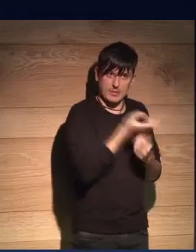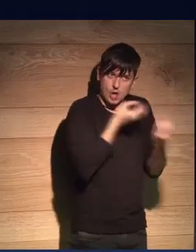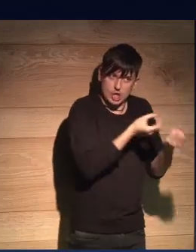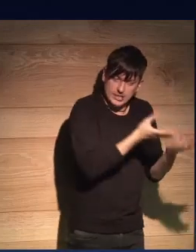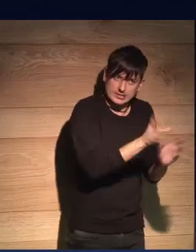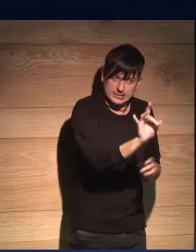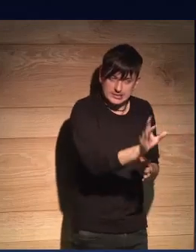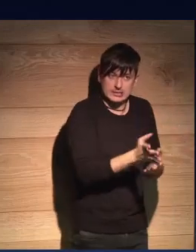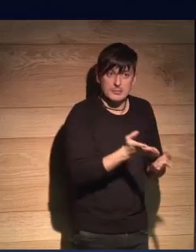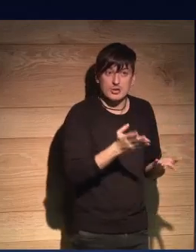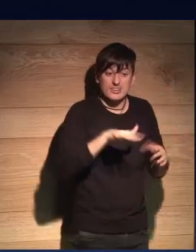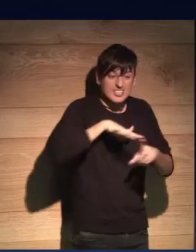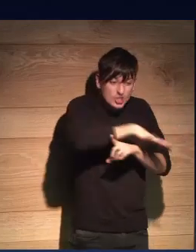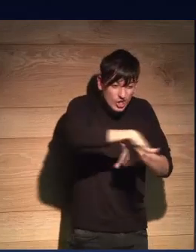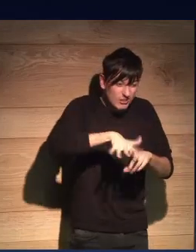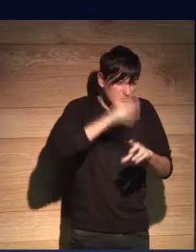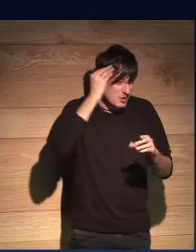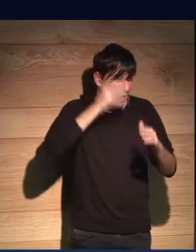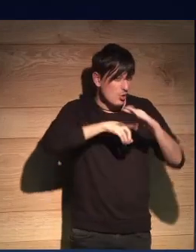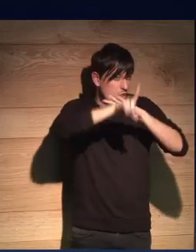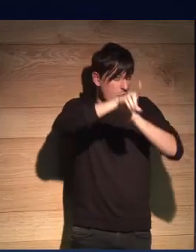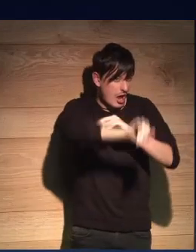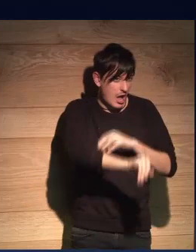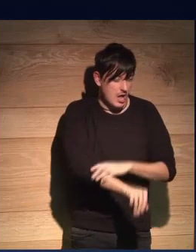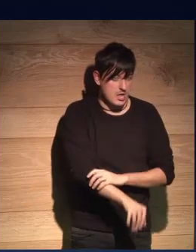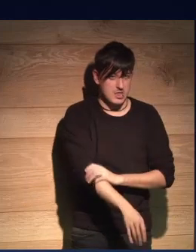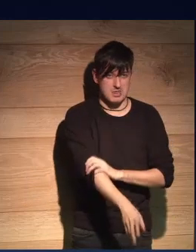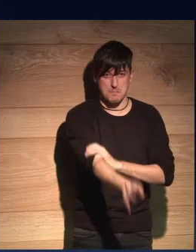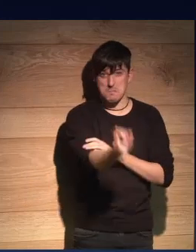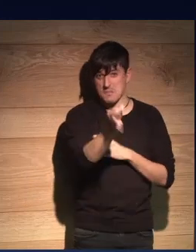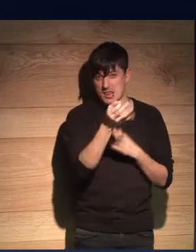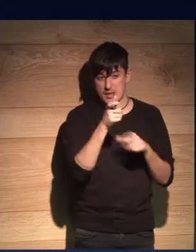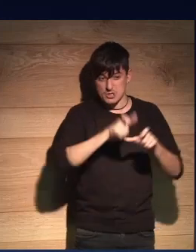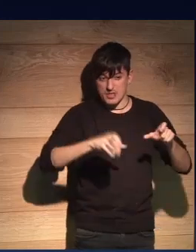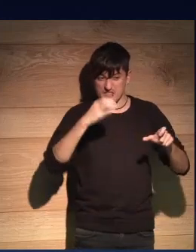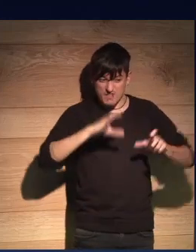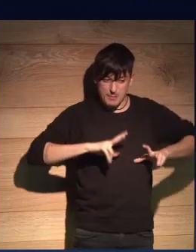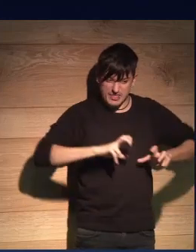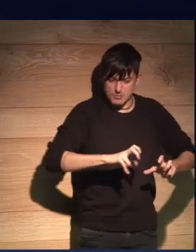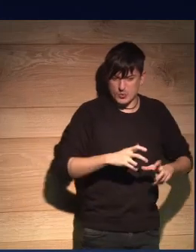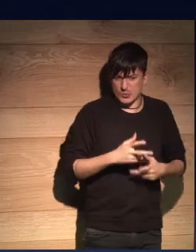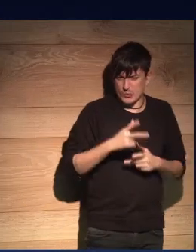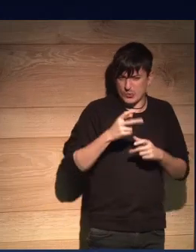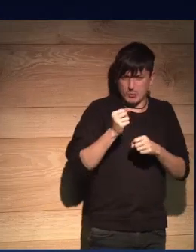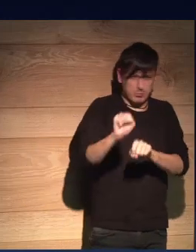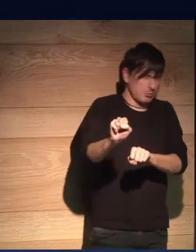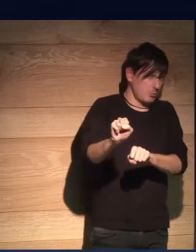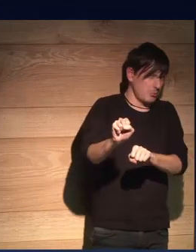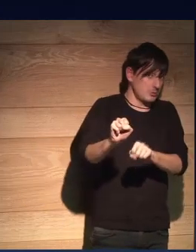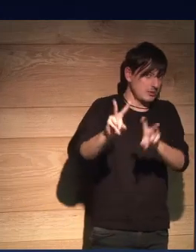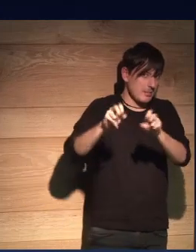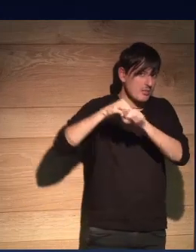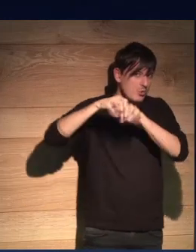visto una evolución. Una evolución quiero decir que sí que es cierto que los científicos al principio eran muy reacios al campo de la